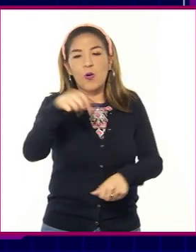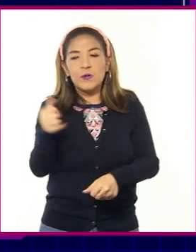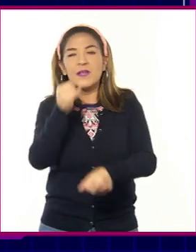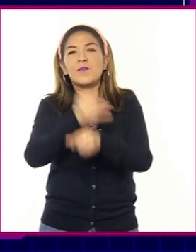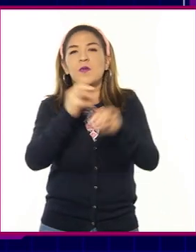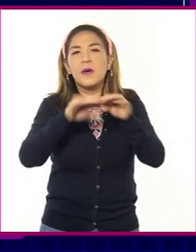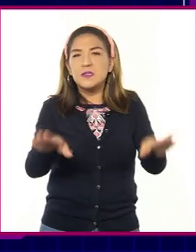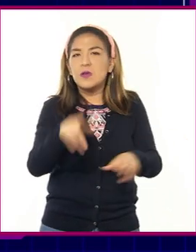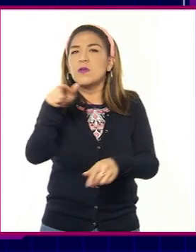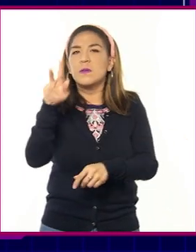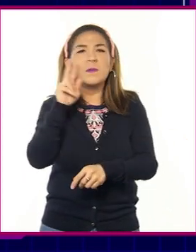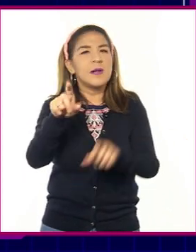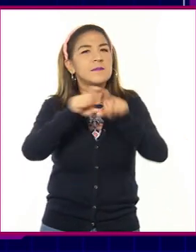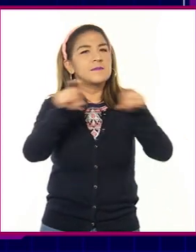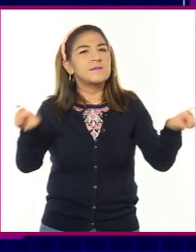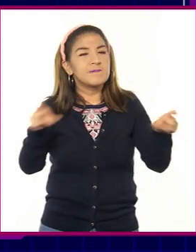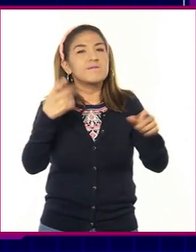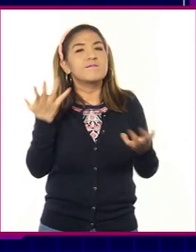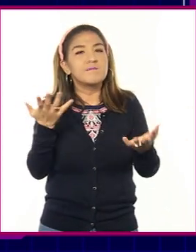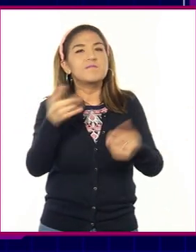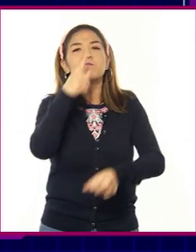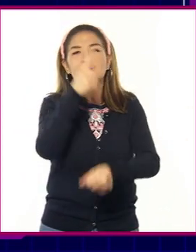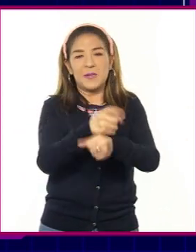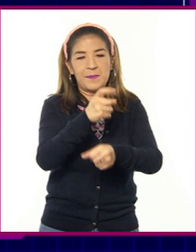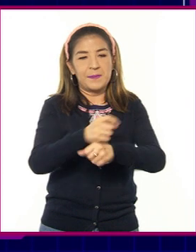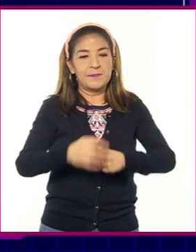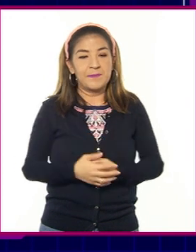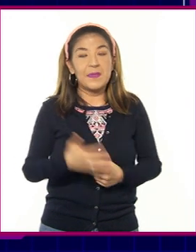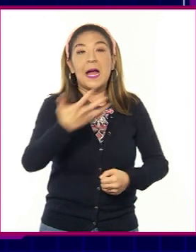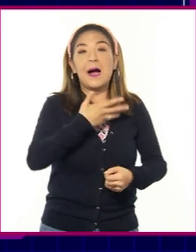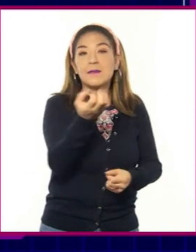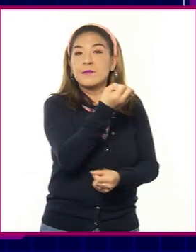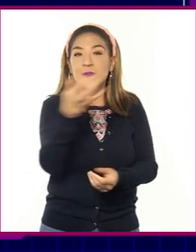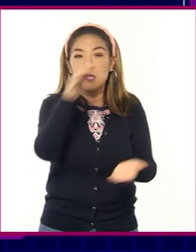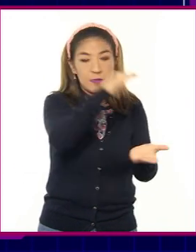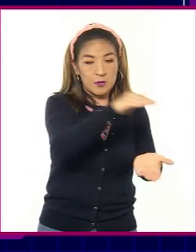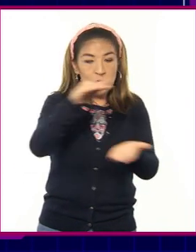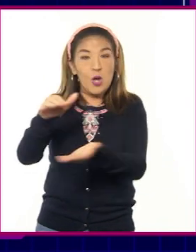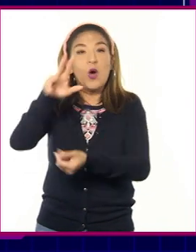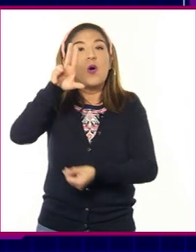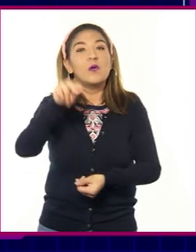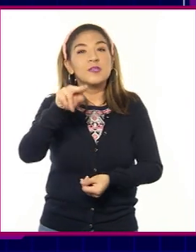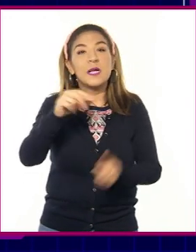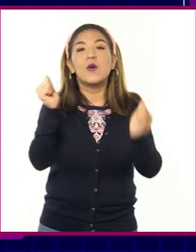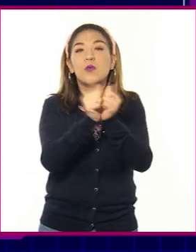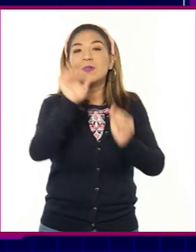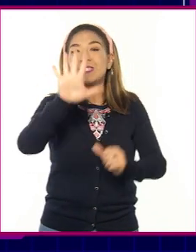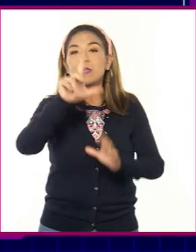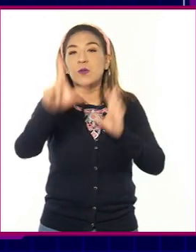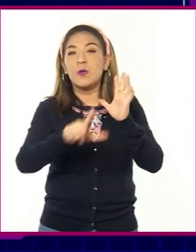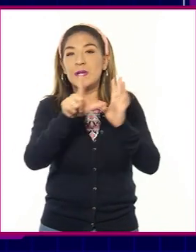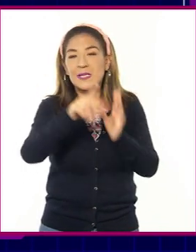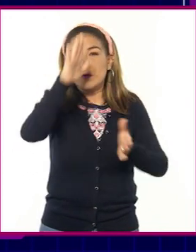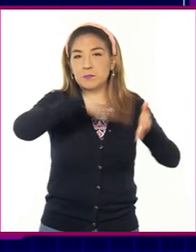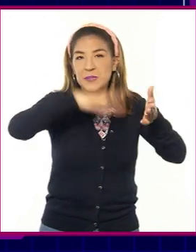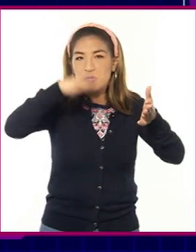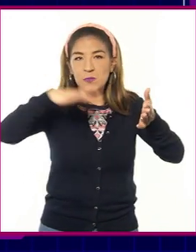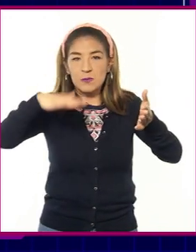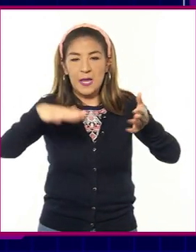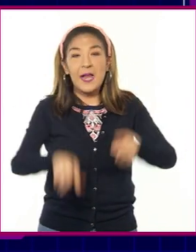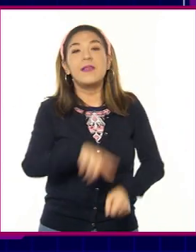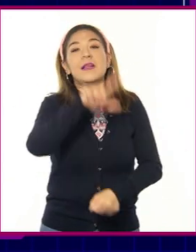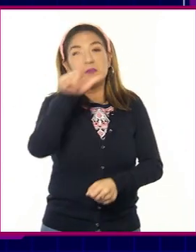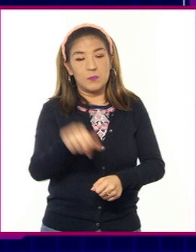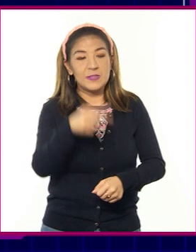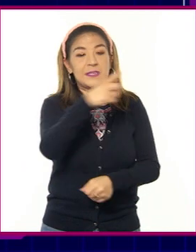nos proporcionan? Primero, que hay 80 envases, cada uno con 5 litros de pintura. Luego, que